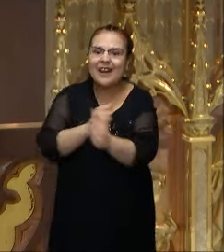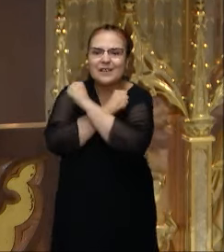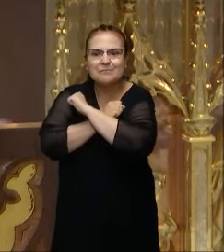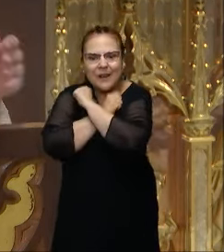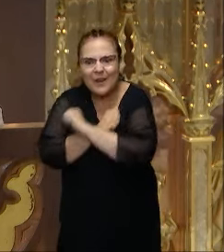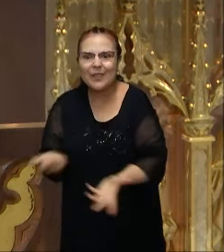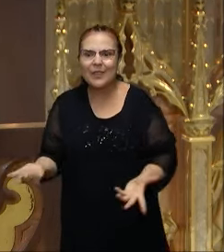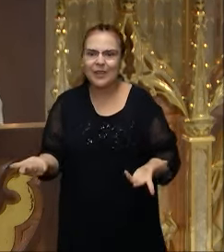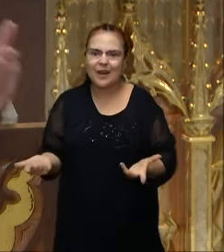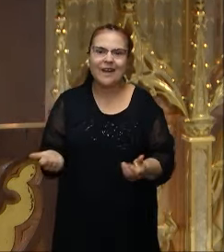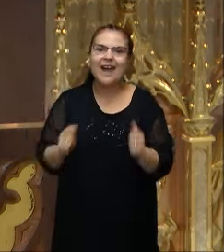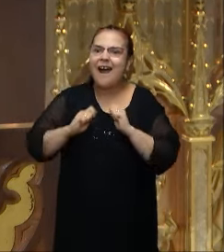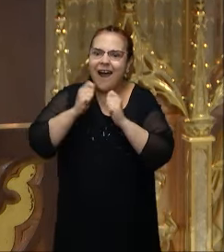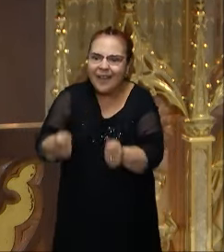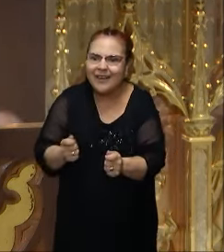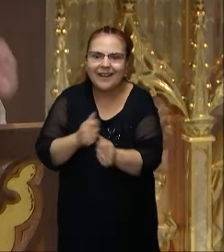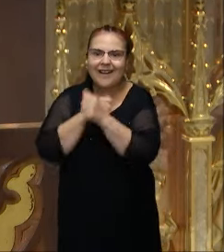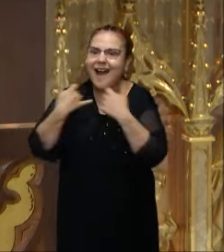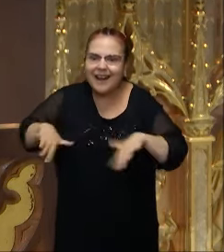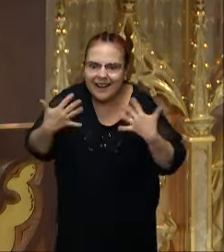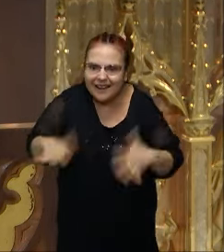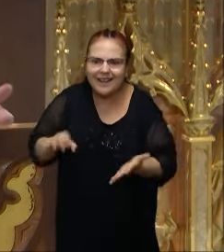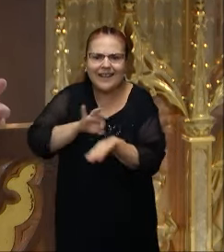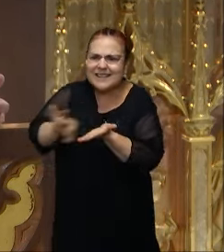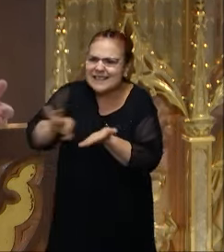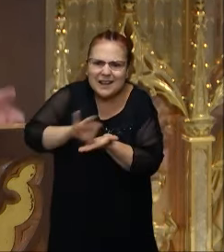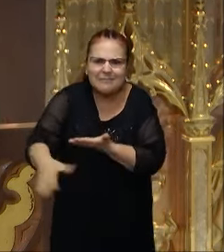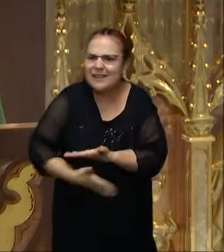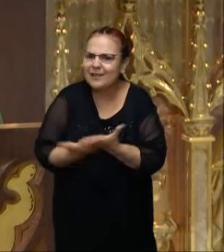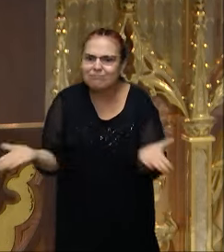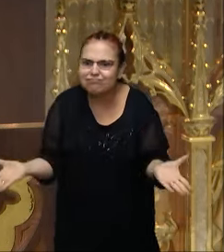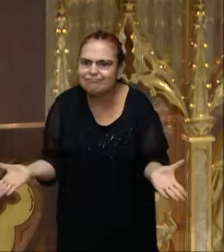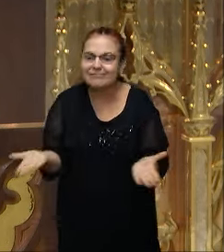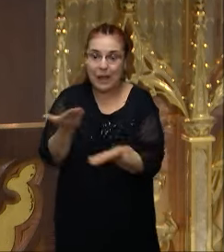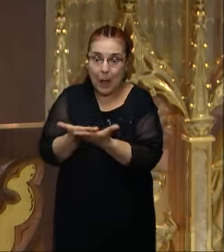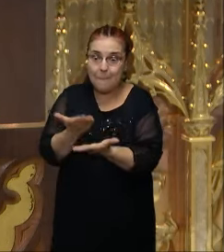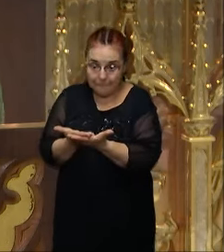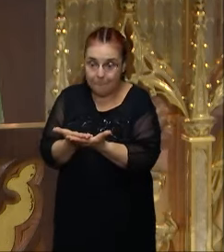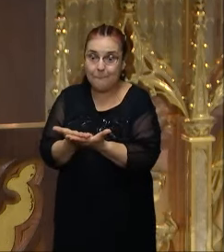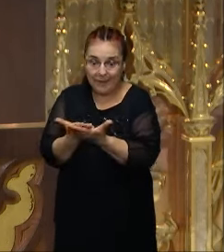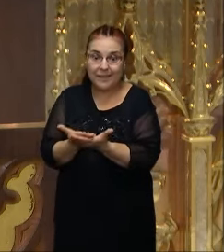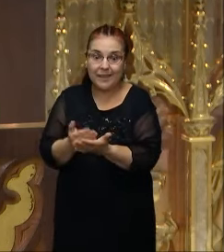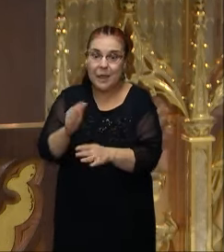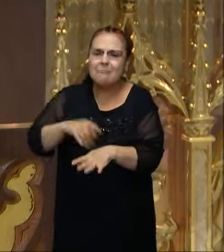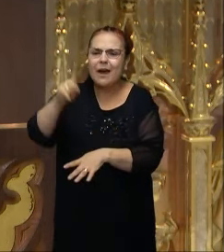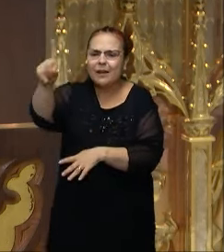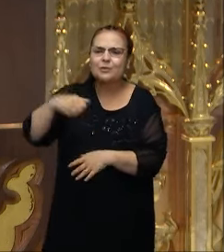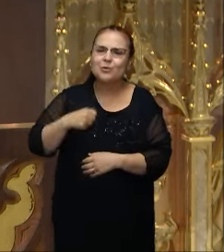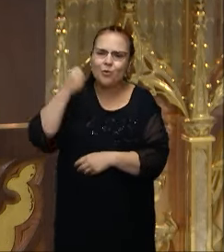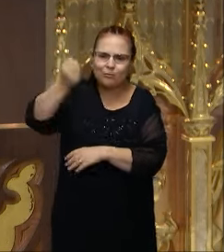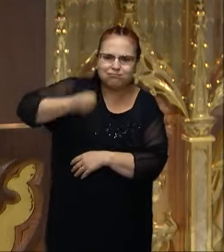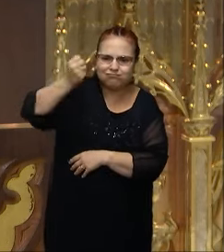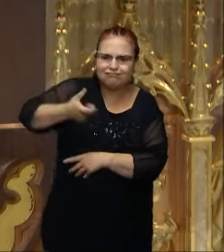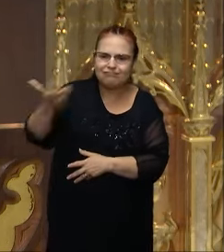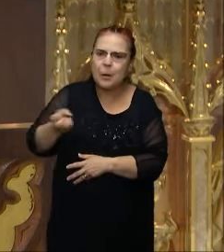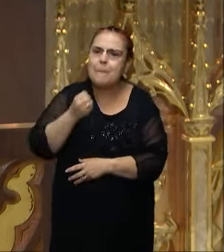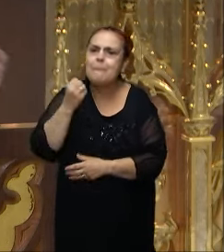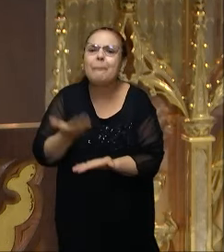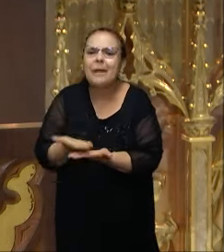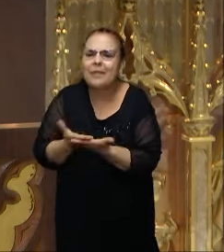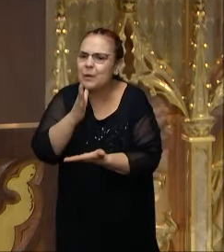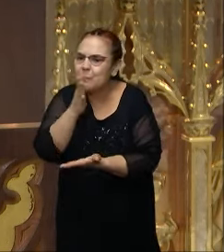demás, a dar alegría a los demás, a servir a los demás, a pedir preferentemente para que tu apostolado sea eficaz y pedir por los